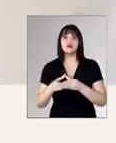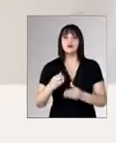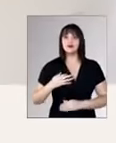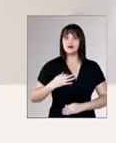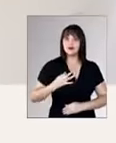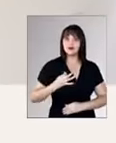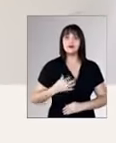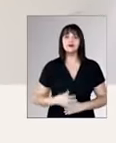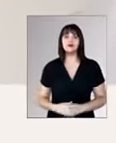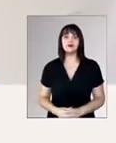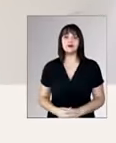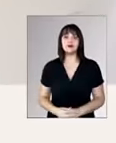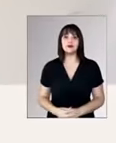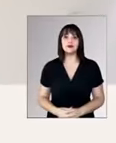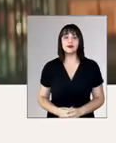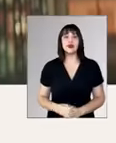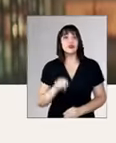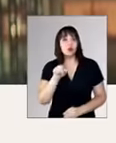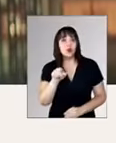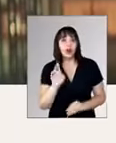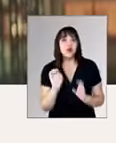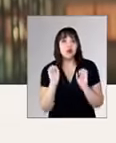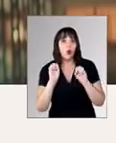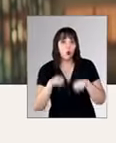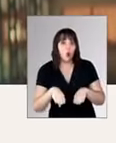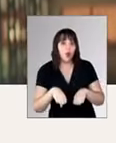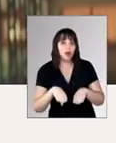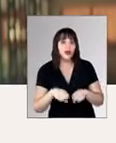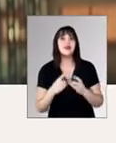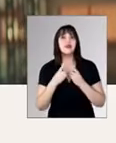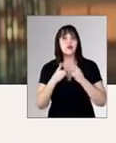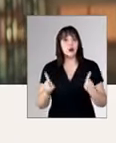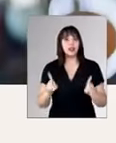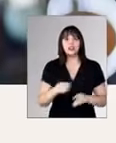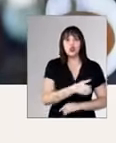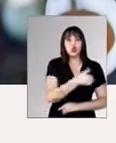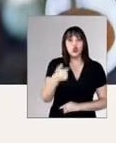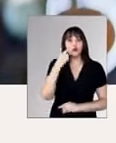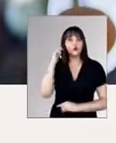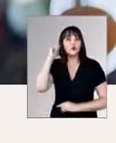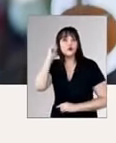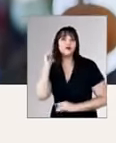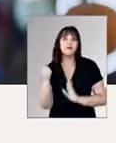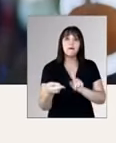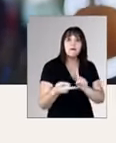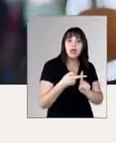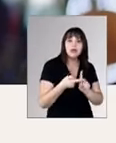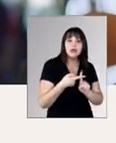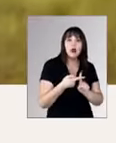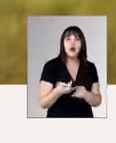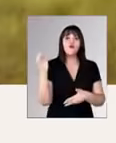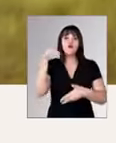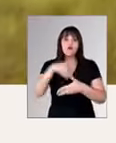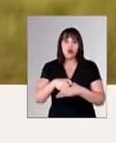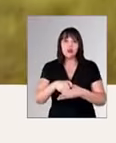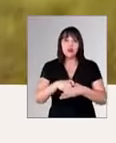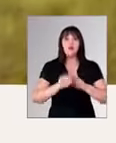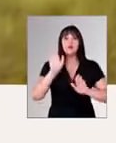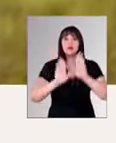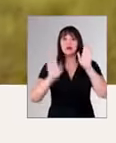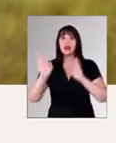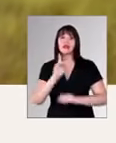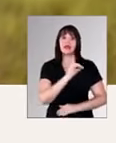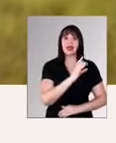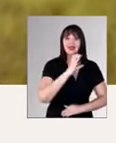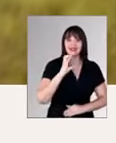la Convención Constitucional. Y si tú estás de acuerdo con tener una democracia en donde todas y todos participemos, vota por las